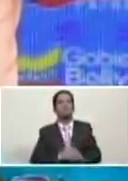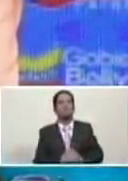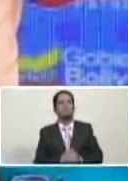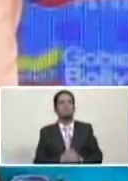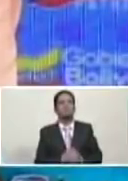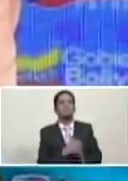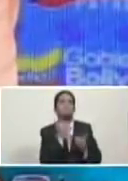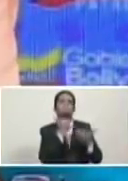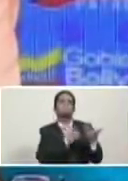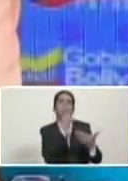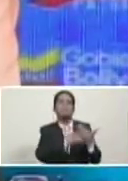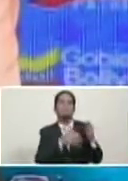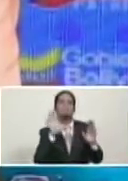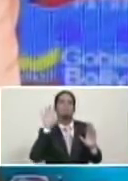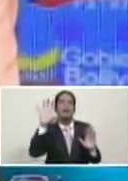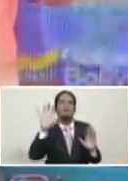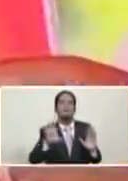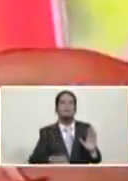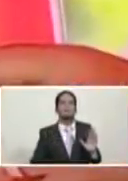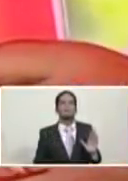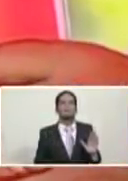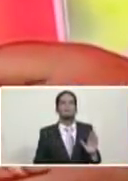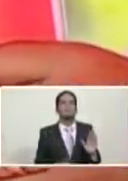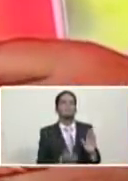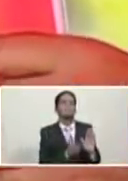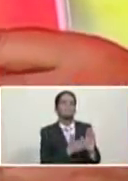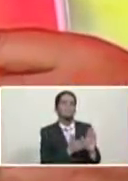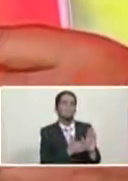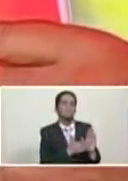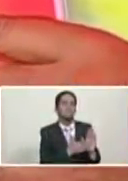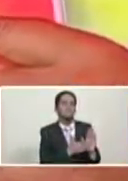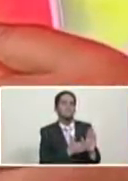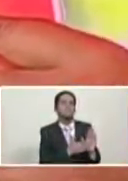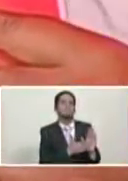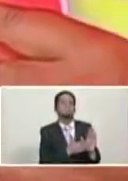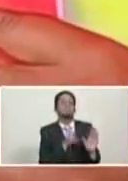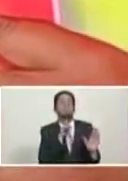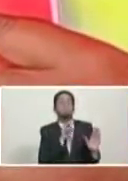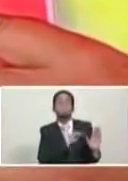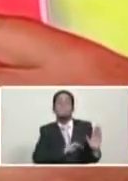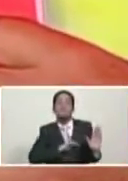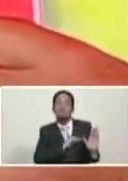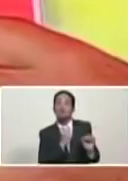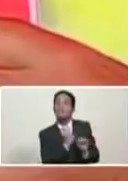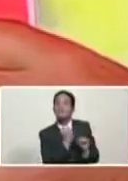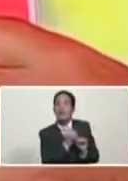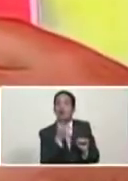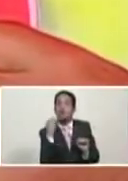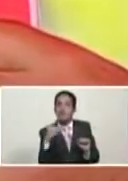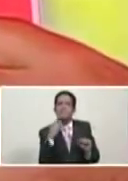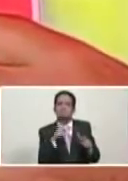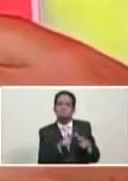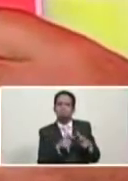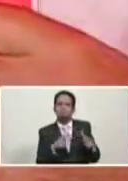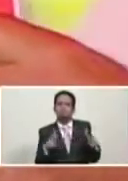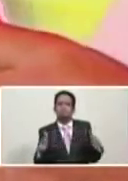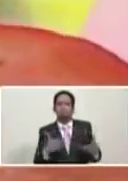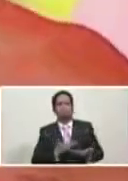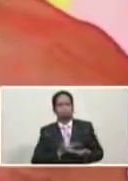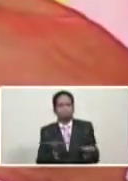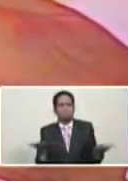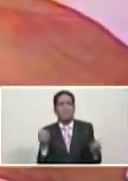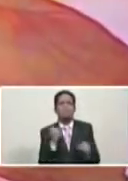de la patria para llevar la misión Chamba Juvenil a su máxima expresión y darle trabajo